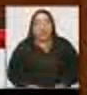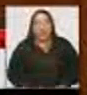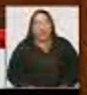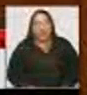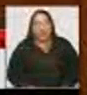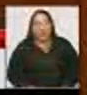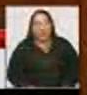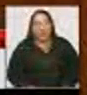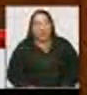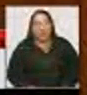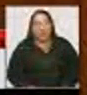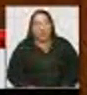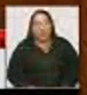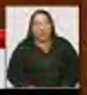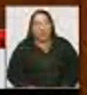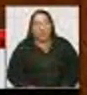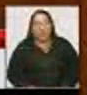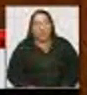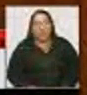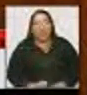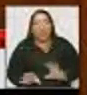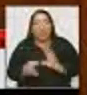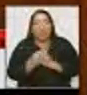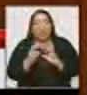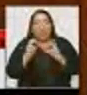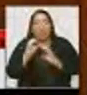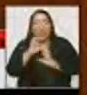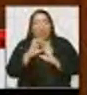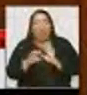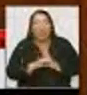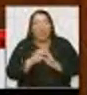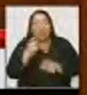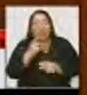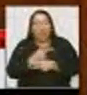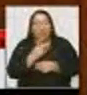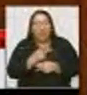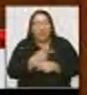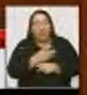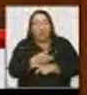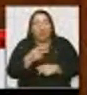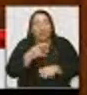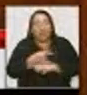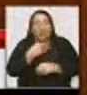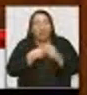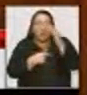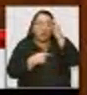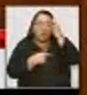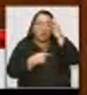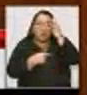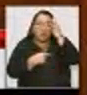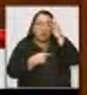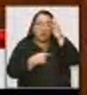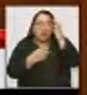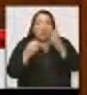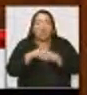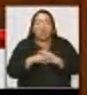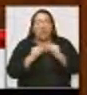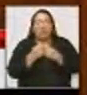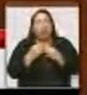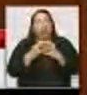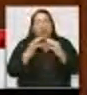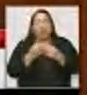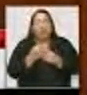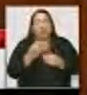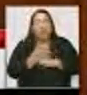30.815, ley que declara de interés nacional la incorporación de contenidos curriculares para prevenir la violencia contra las mujeres e integrante del grupo